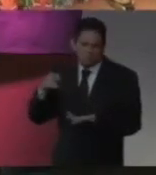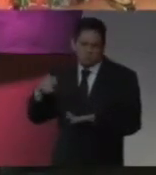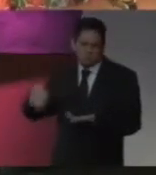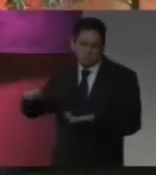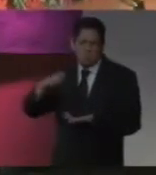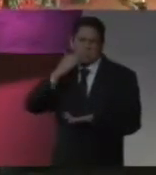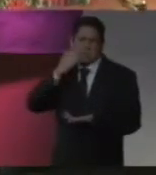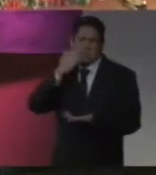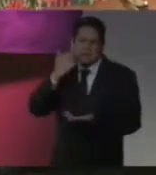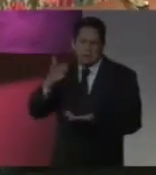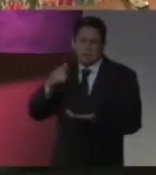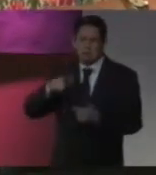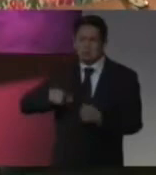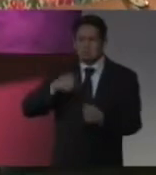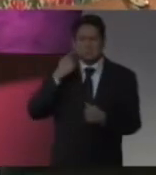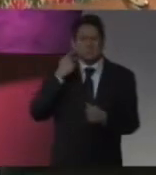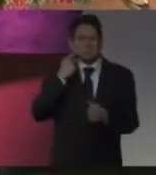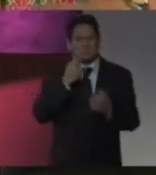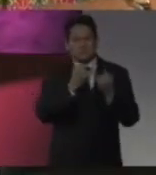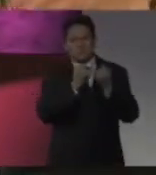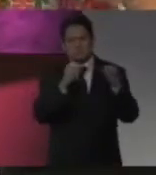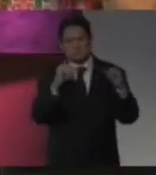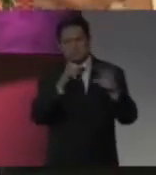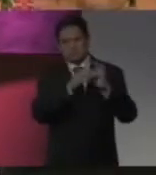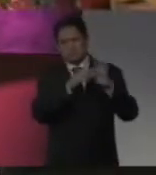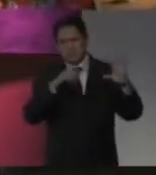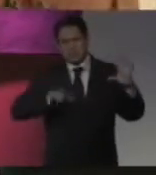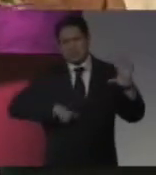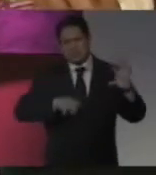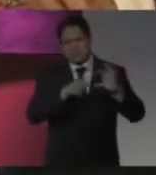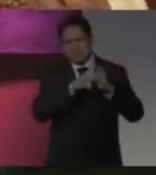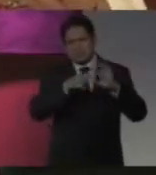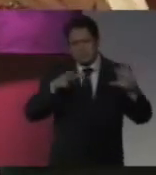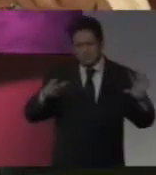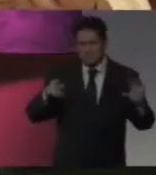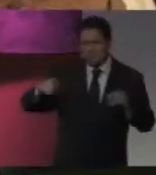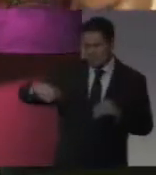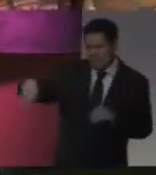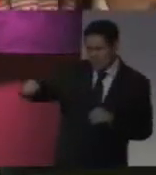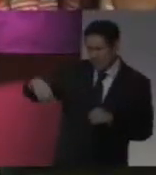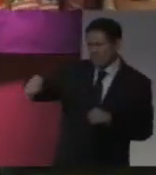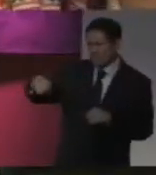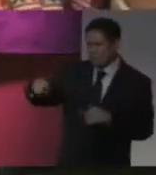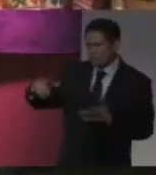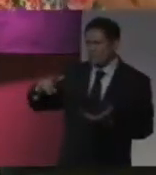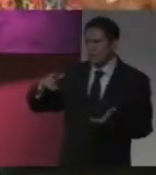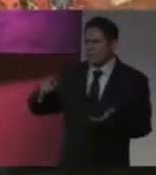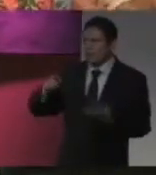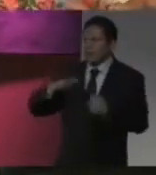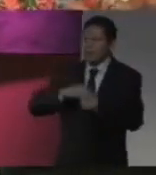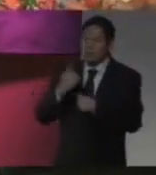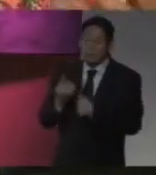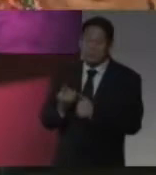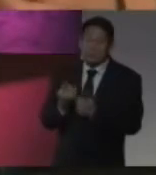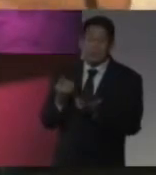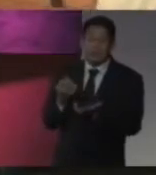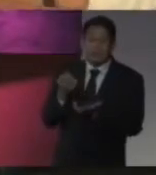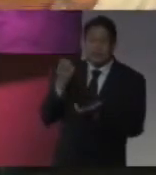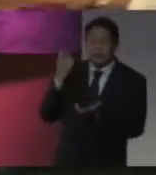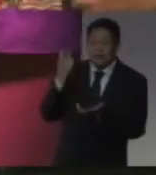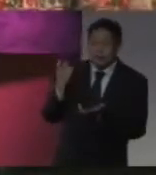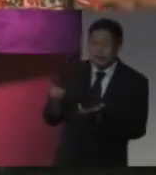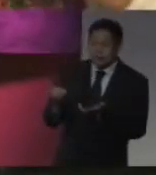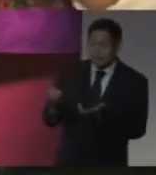la autonomía política, ¿verdad? Y es precisamente, ¿verdad?, porque es el espacio. Mientras